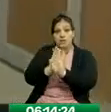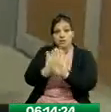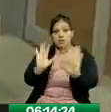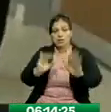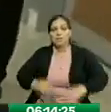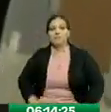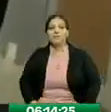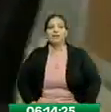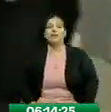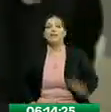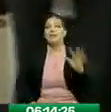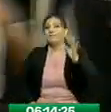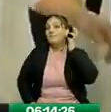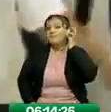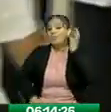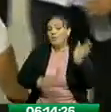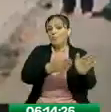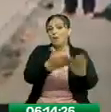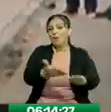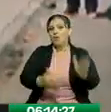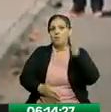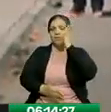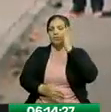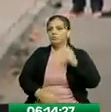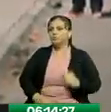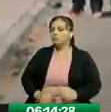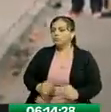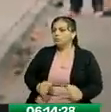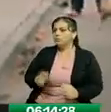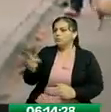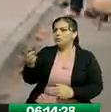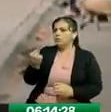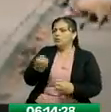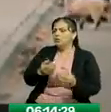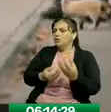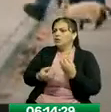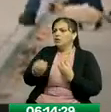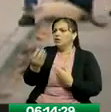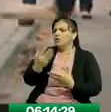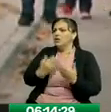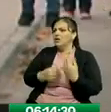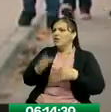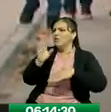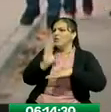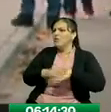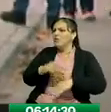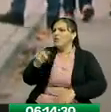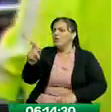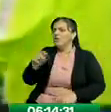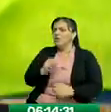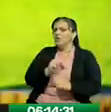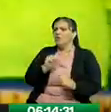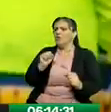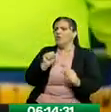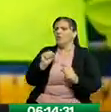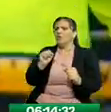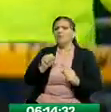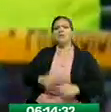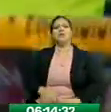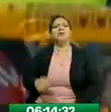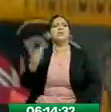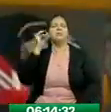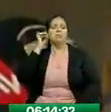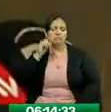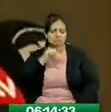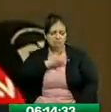de escuchar con frialdad las declaraciones de la única detenida por la muerte de la joven universitaria. La frialdad de la chica, como